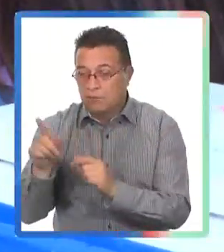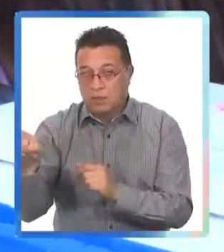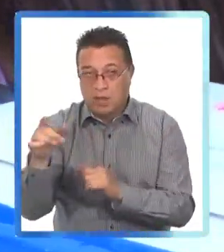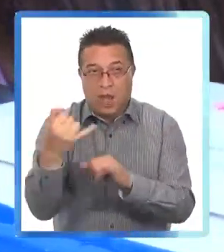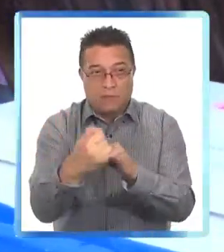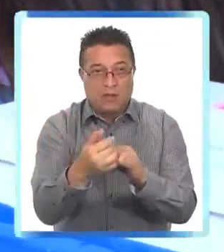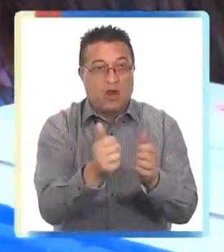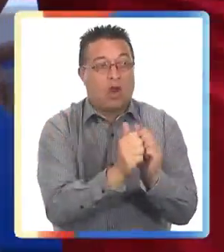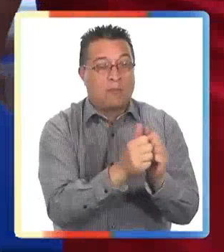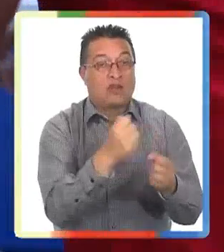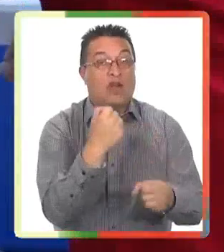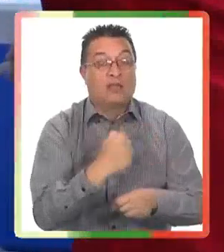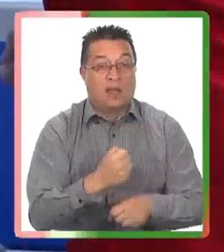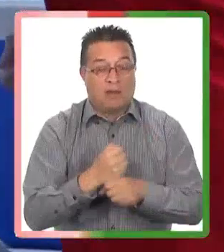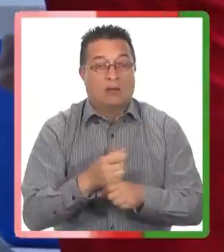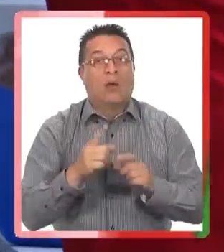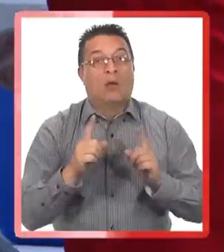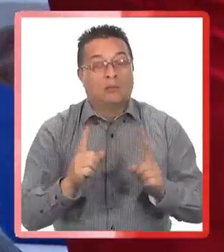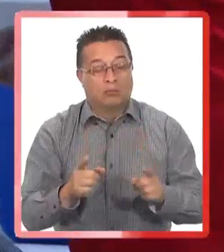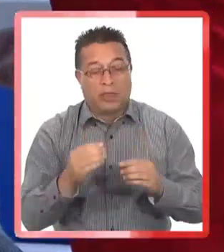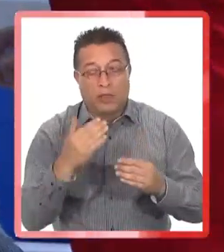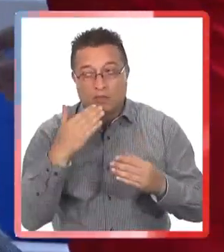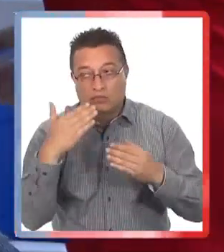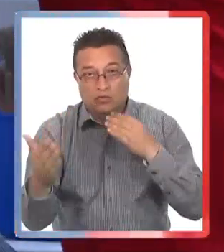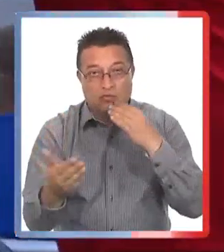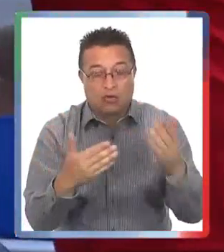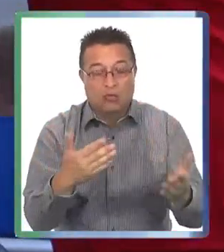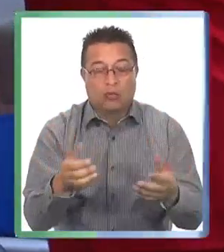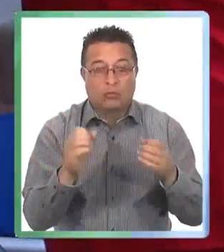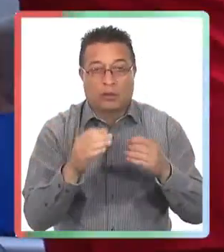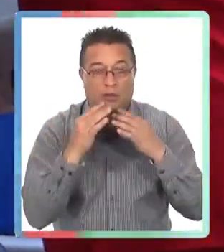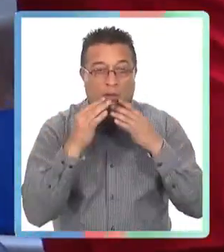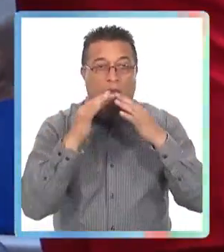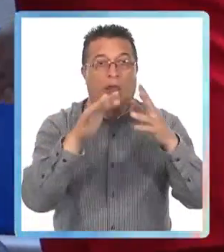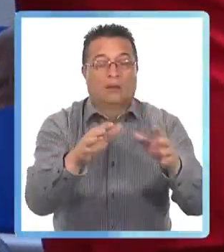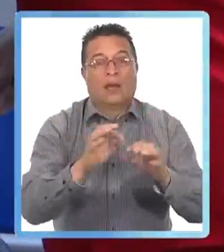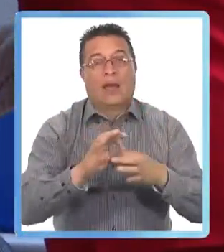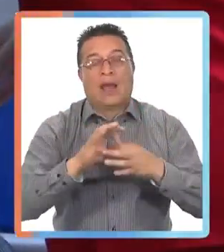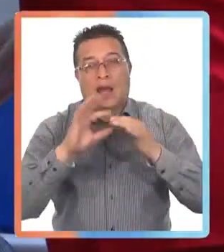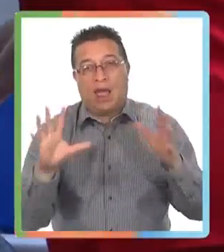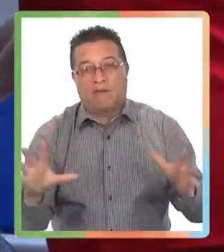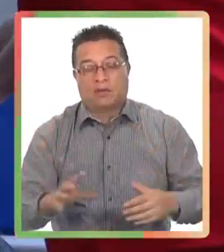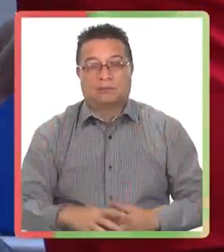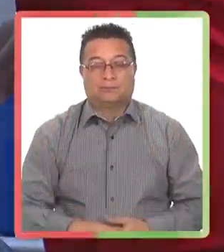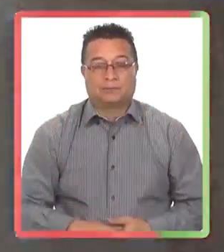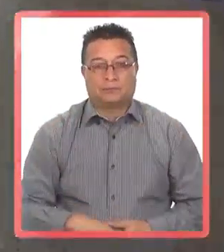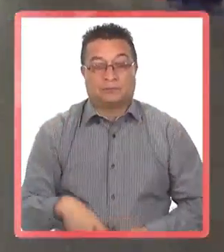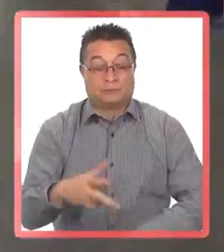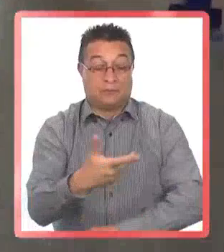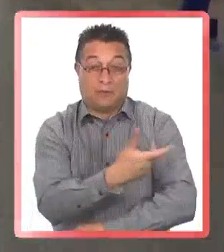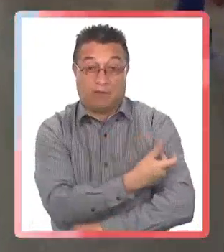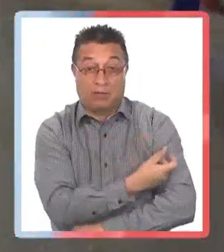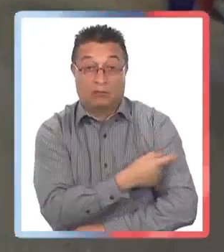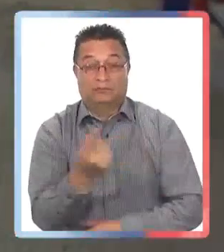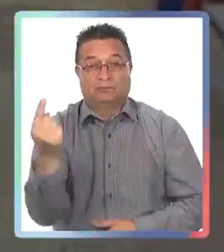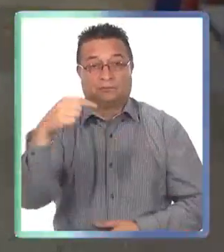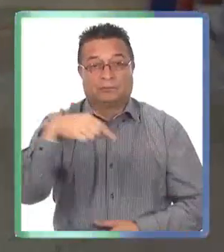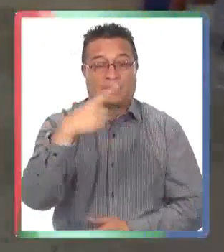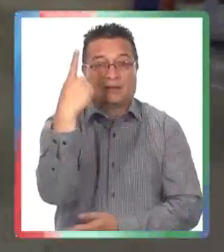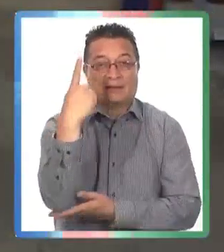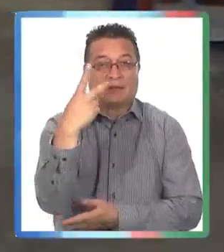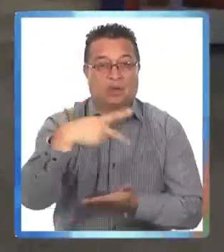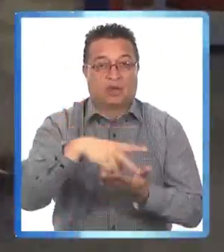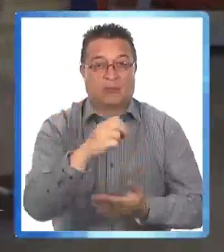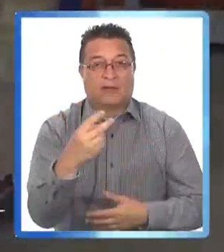familia, amigos y compañeros de trabajo a los que podemos contagiar y llevar a una situación grave. Las vacunas llegaron en